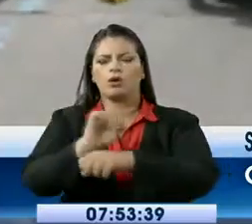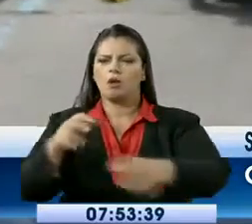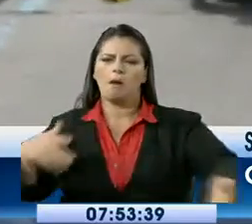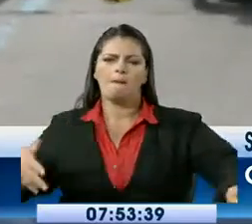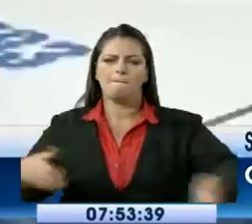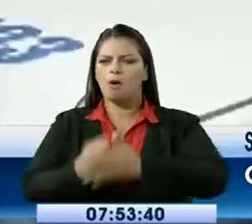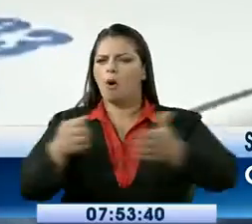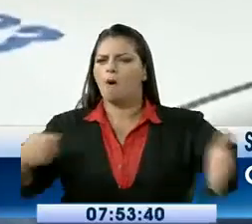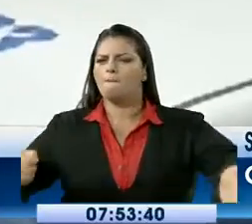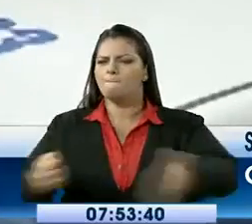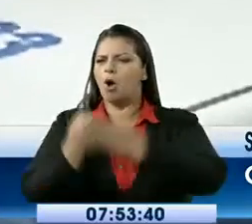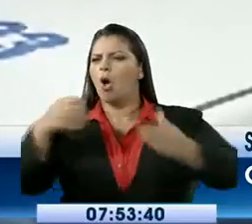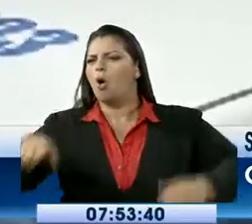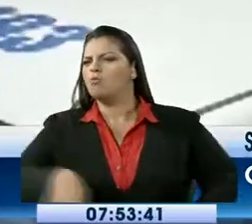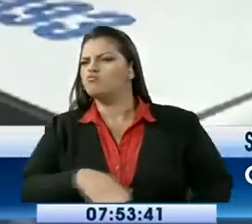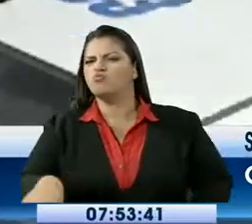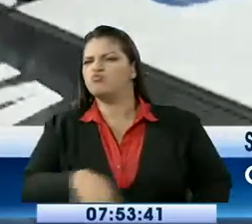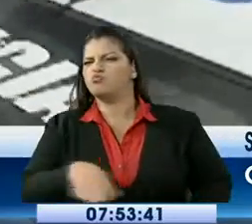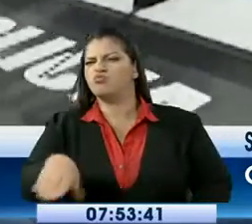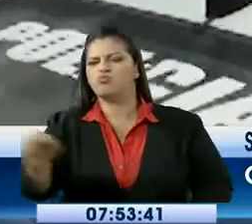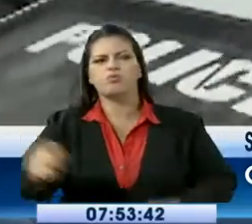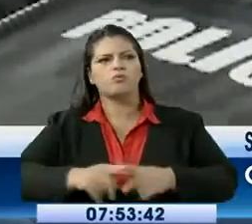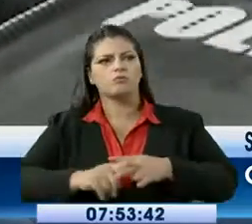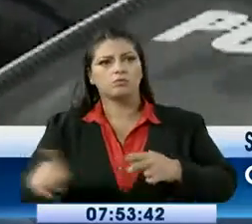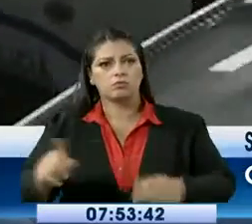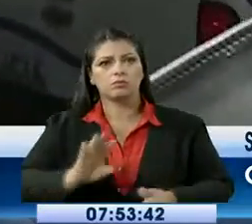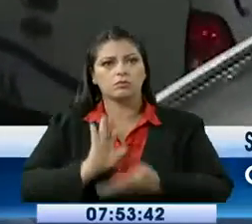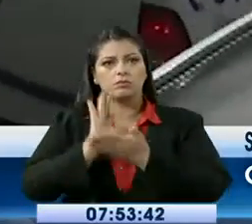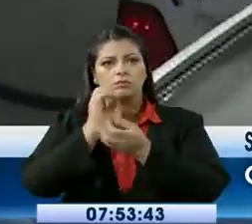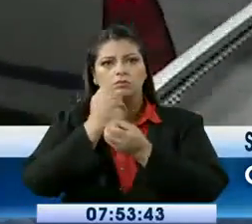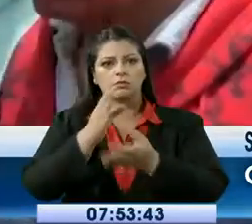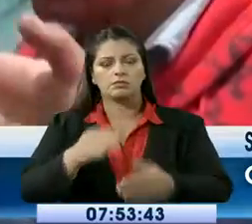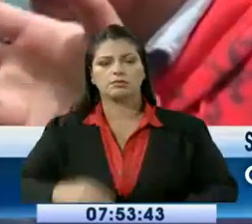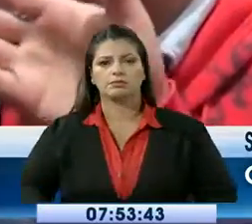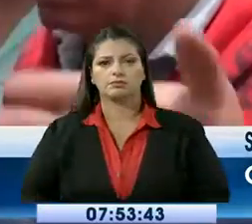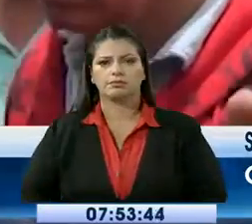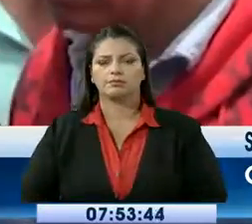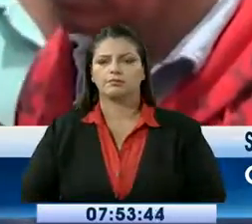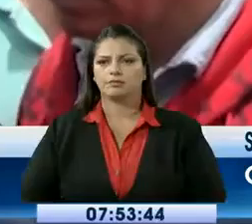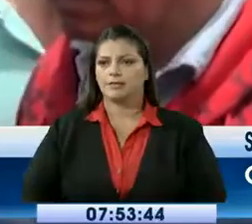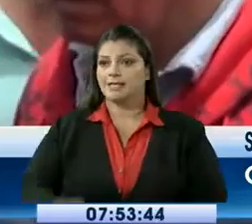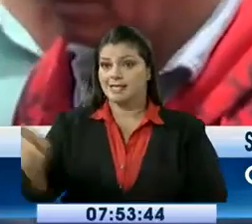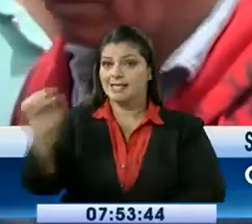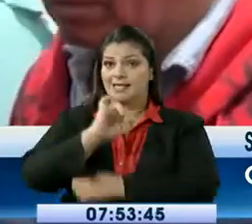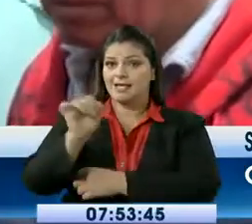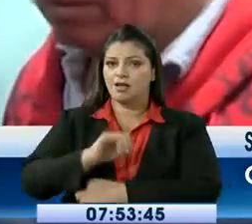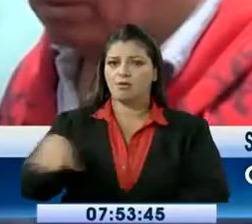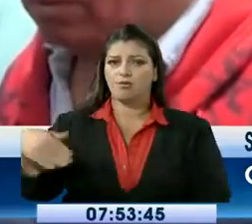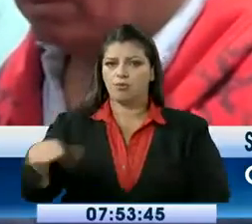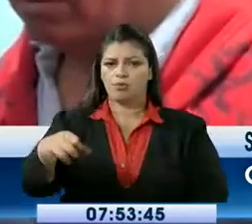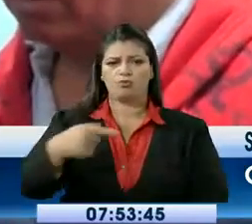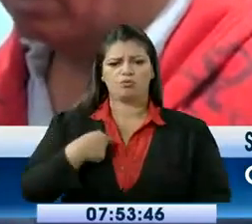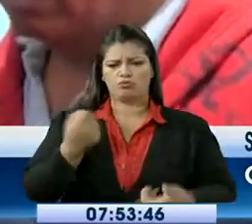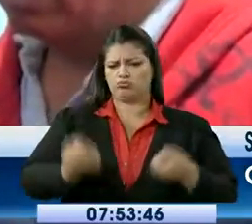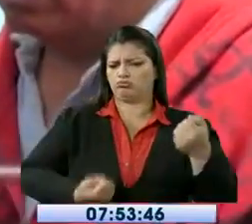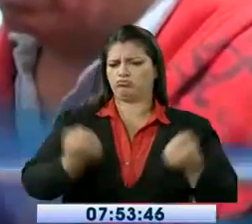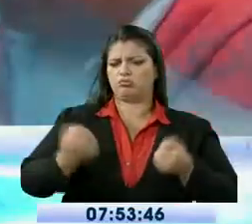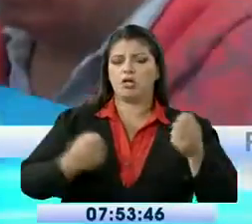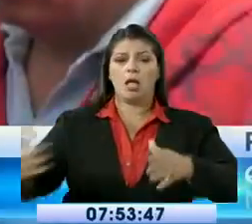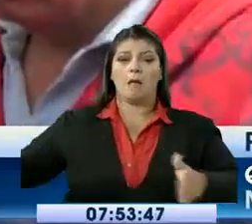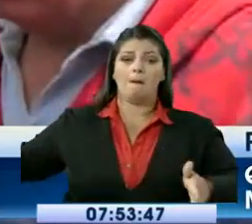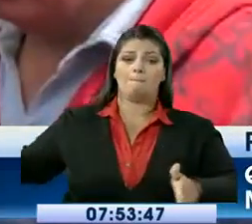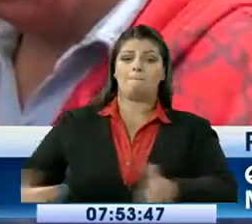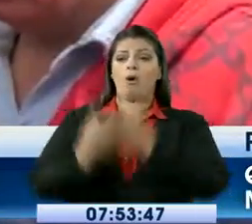transcurso. Así lo confirmaron testigos del hecho. El señor viene rápido y nosotros nos avanzamos antes contra la